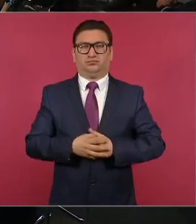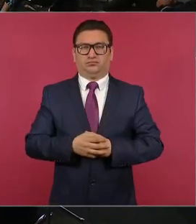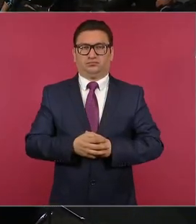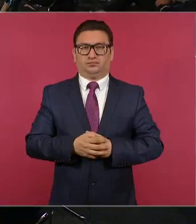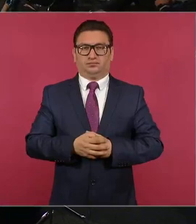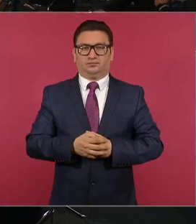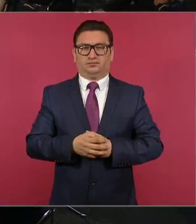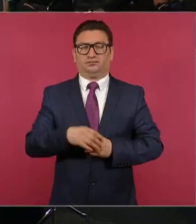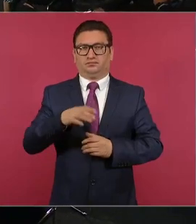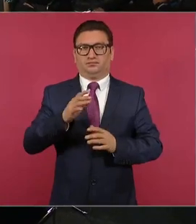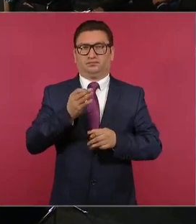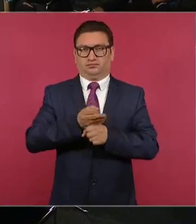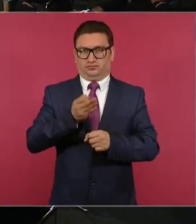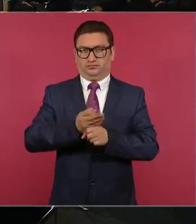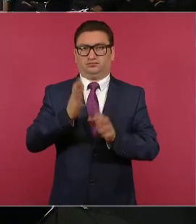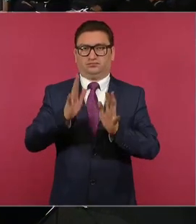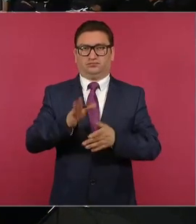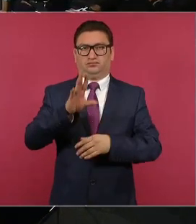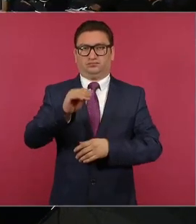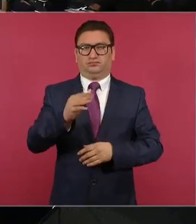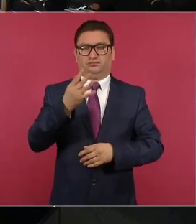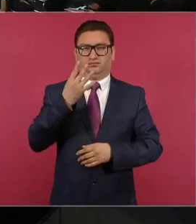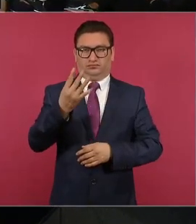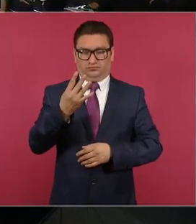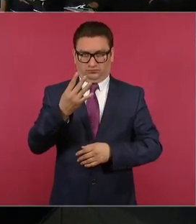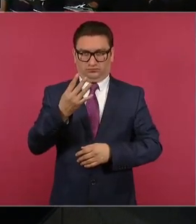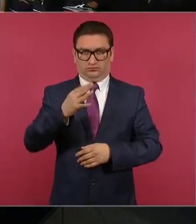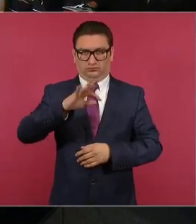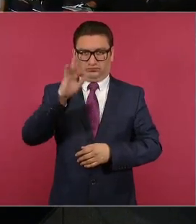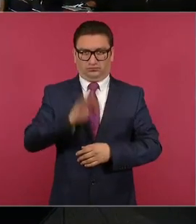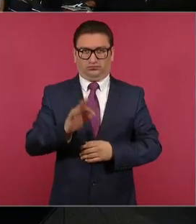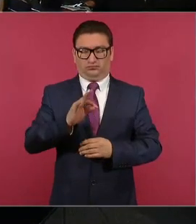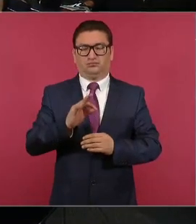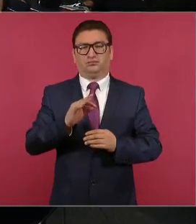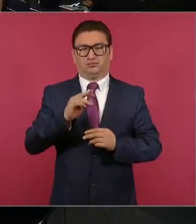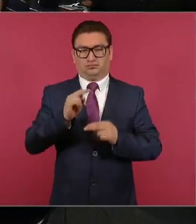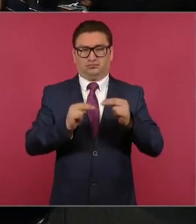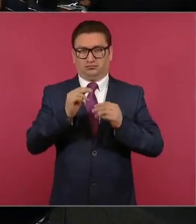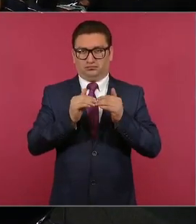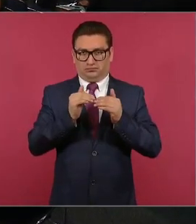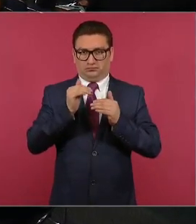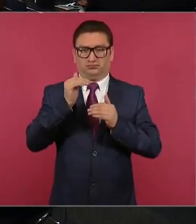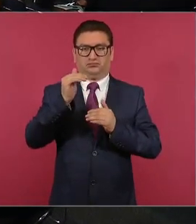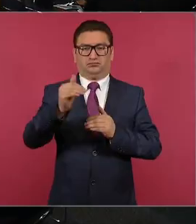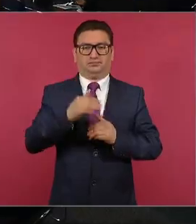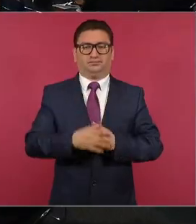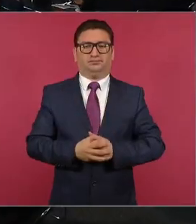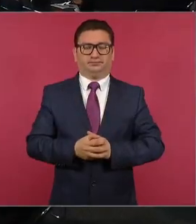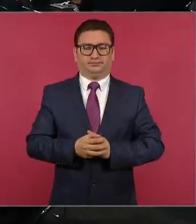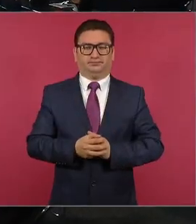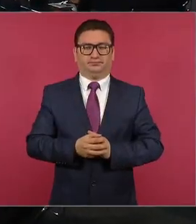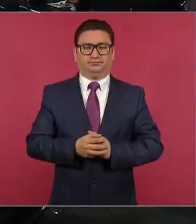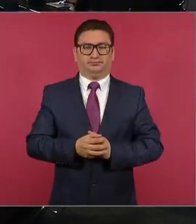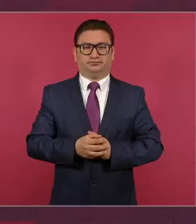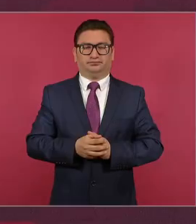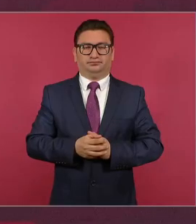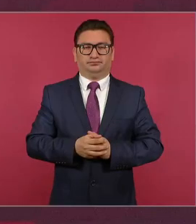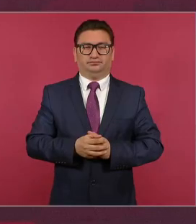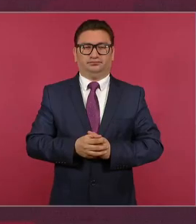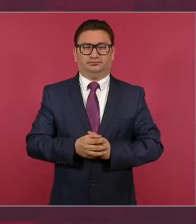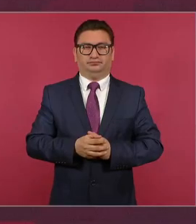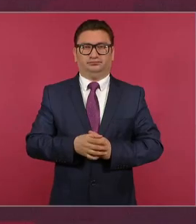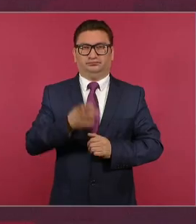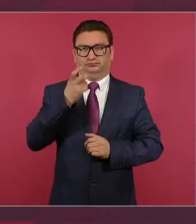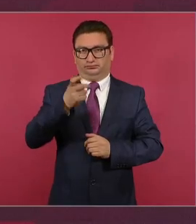Ya estamos en el 94 y vamos a pasar de ese porcentaje. Esta es